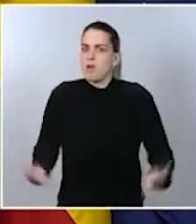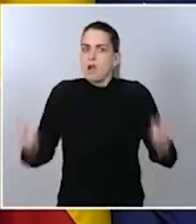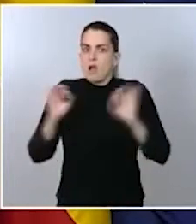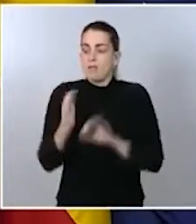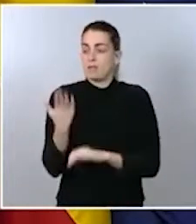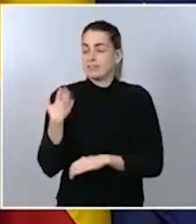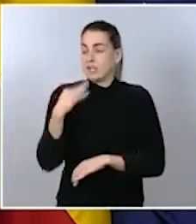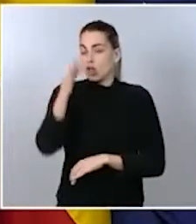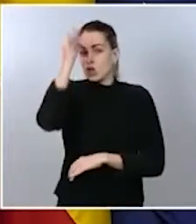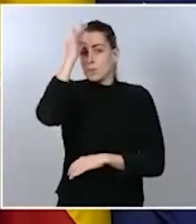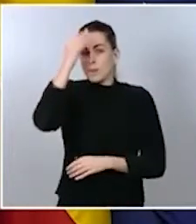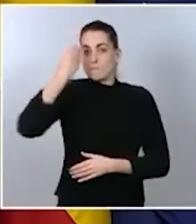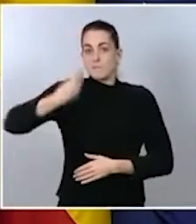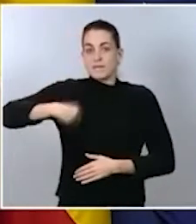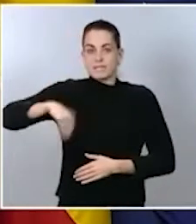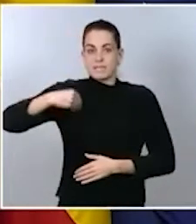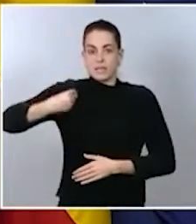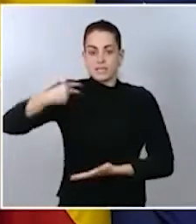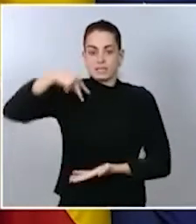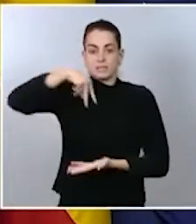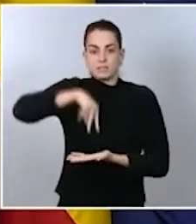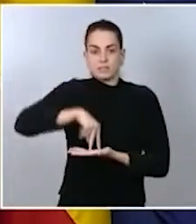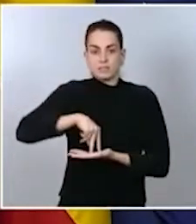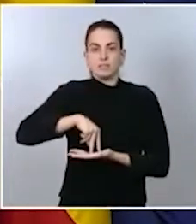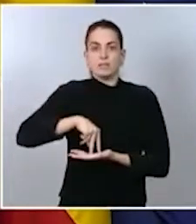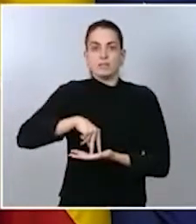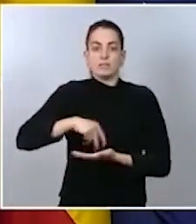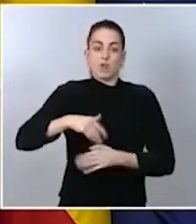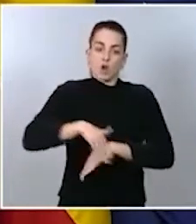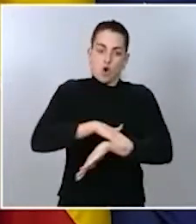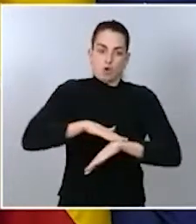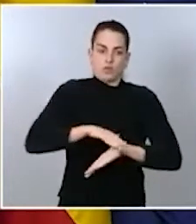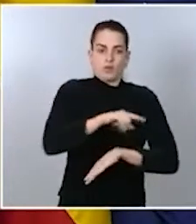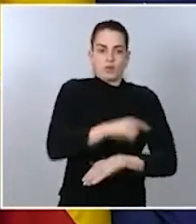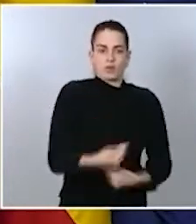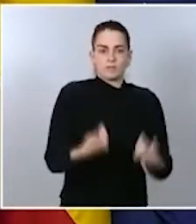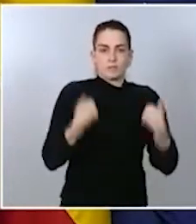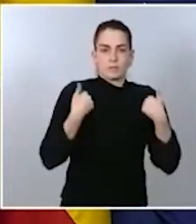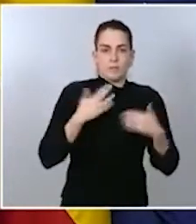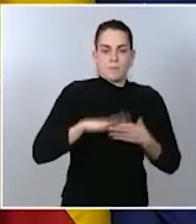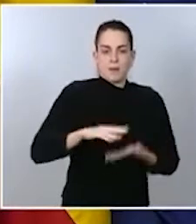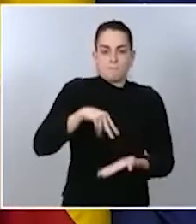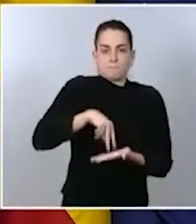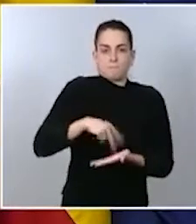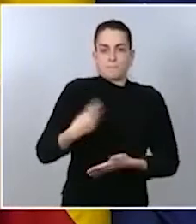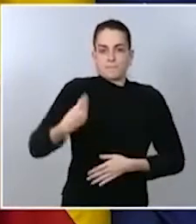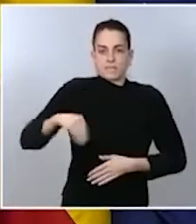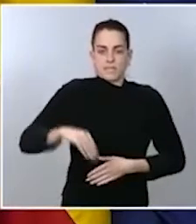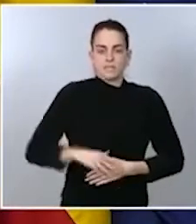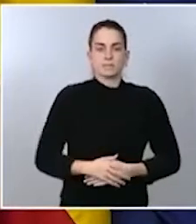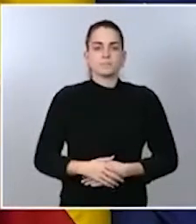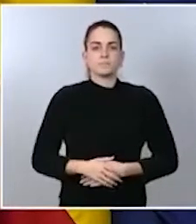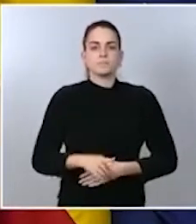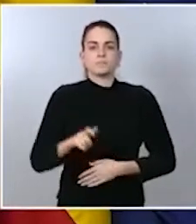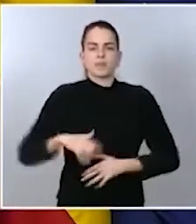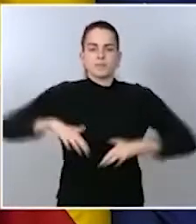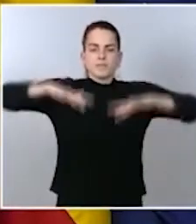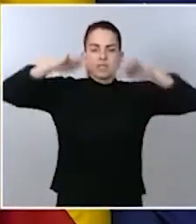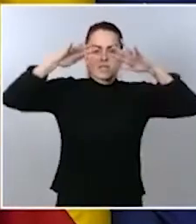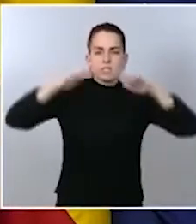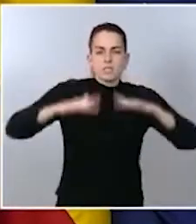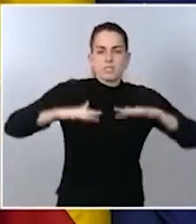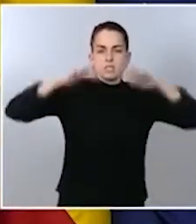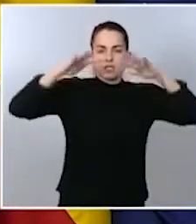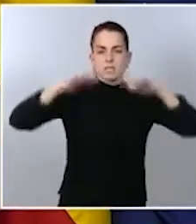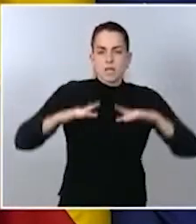el presidente del gobierno la borrasca también conllevó la activación de planes